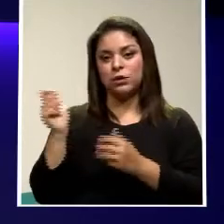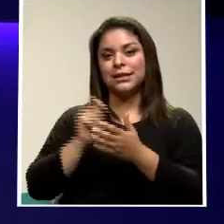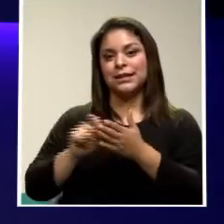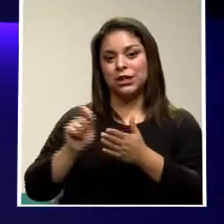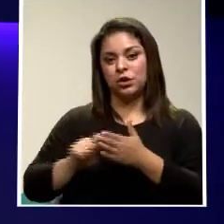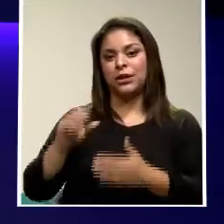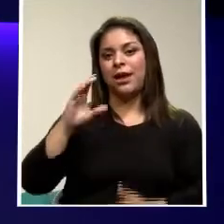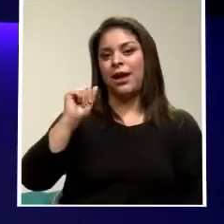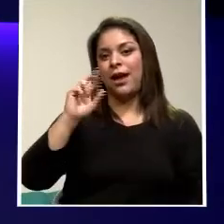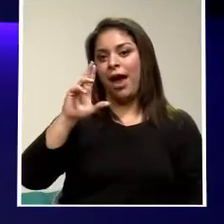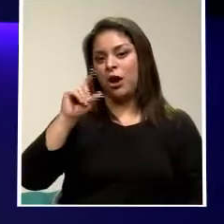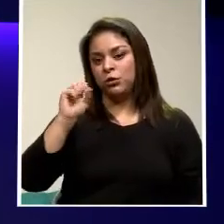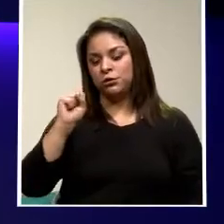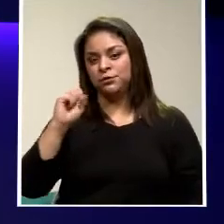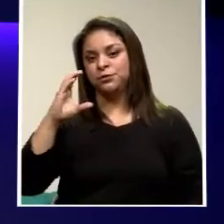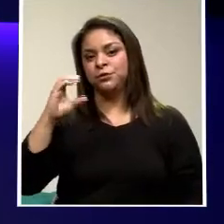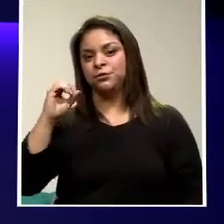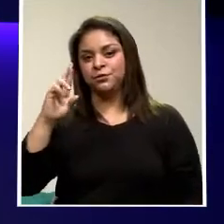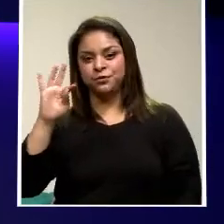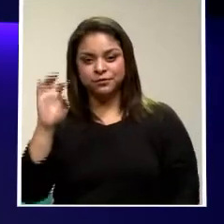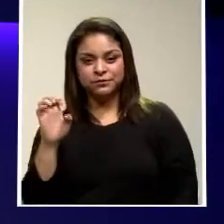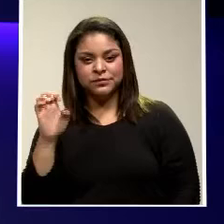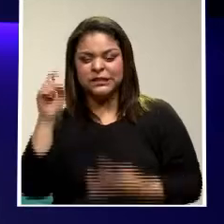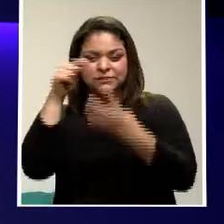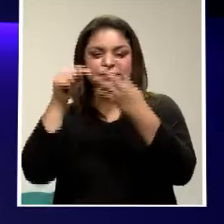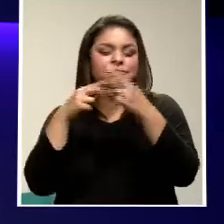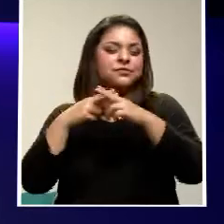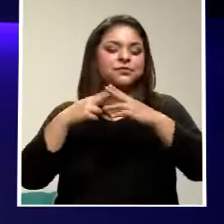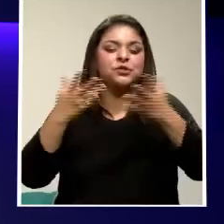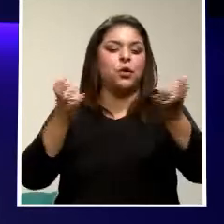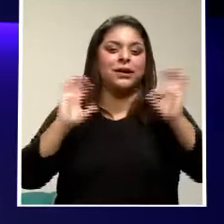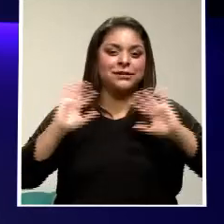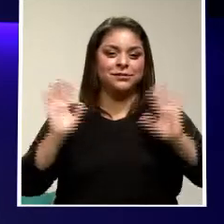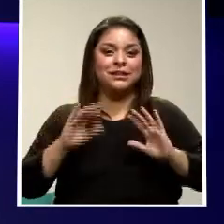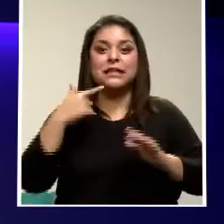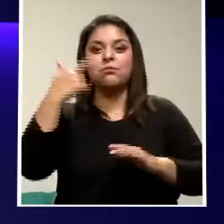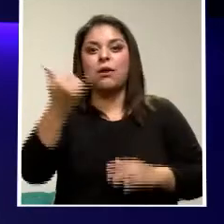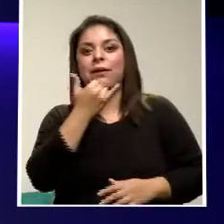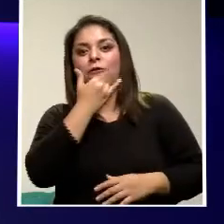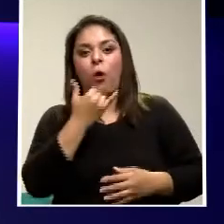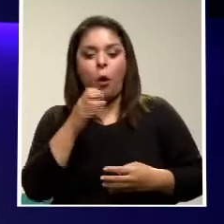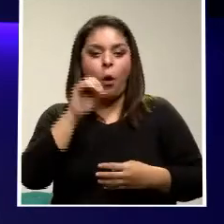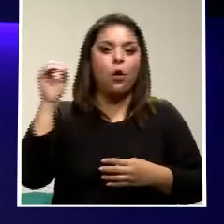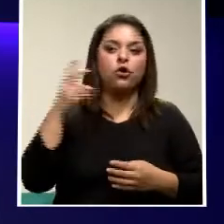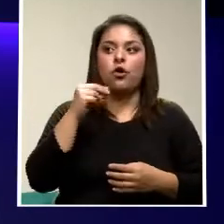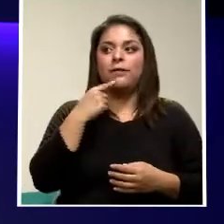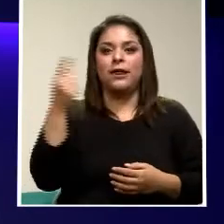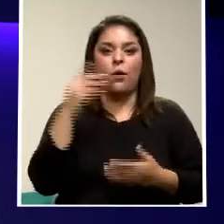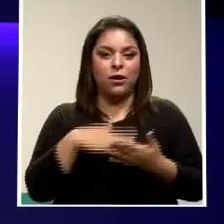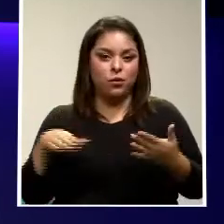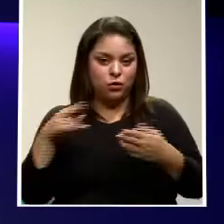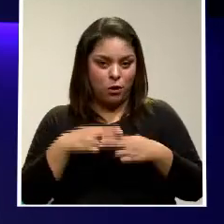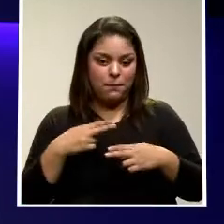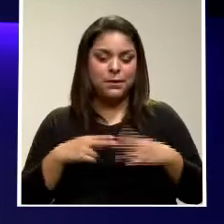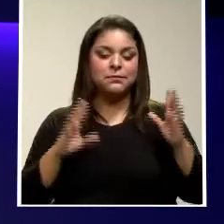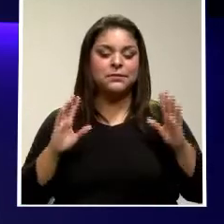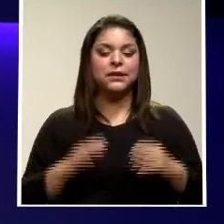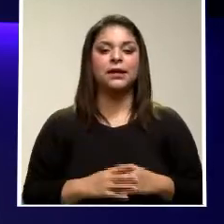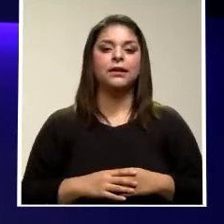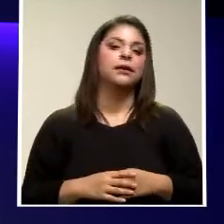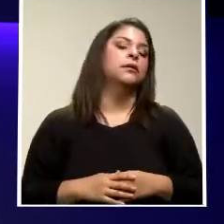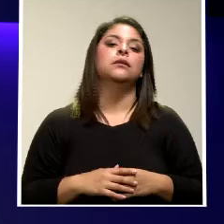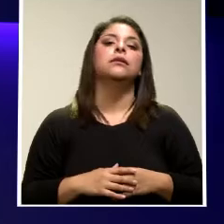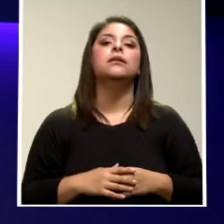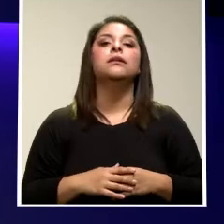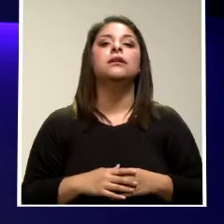Carlos Cortés. No quiero hacer nombre porque después no menciono algunos y